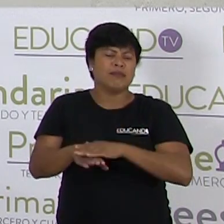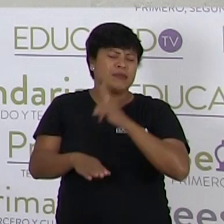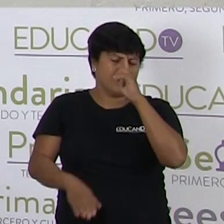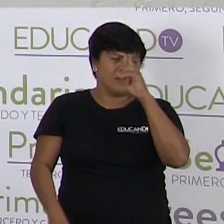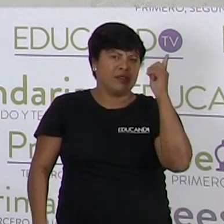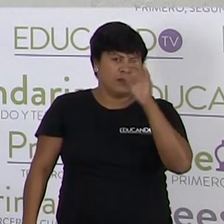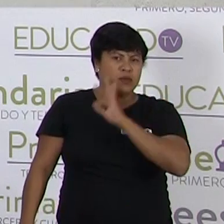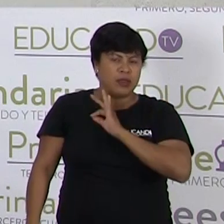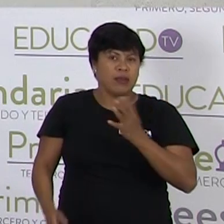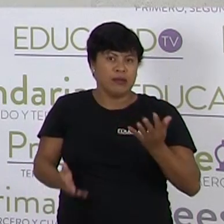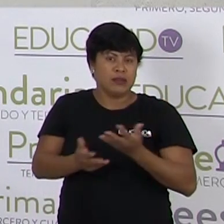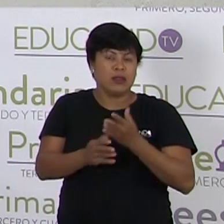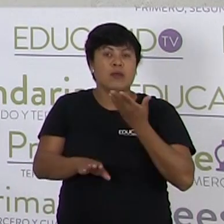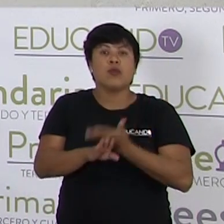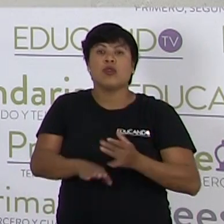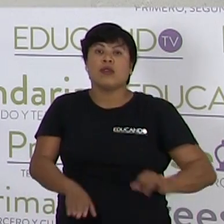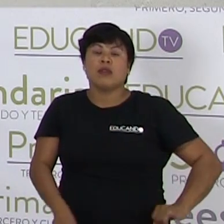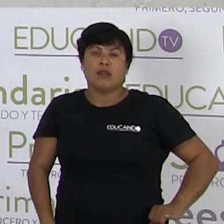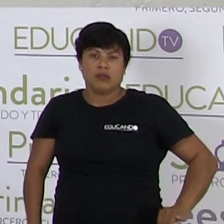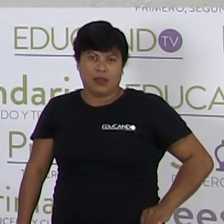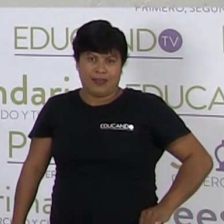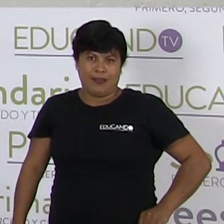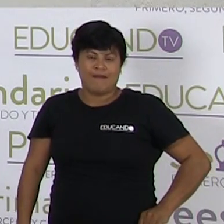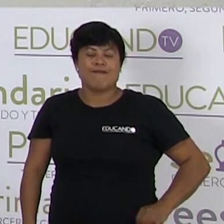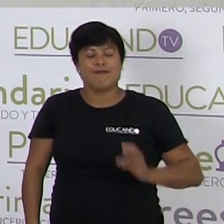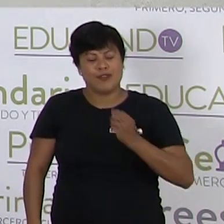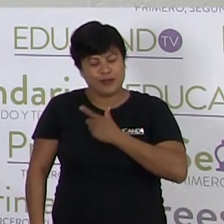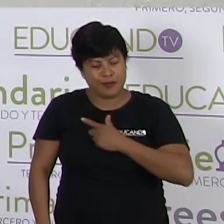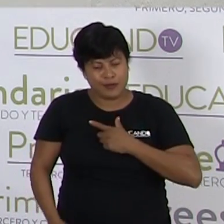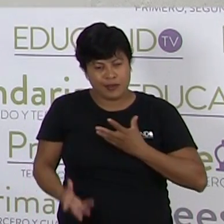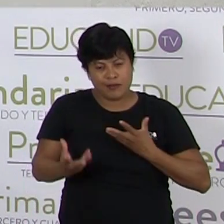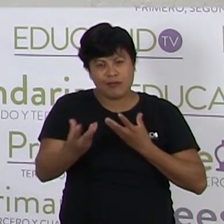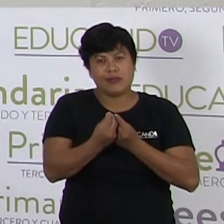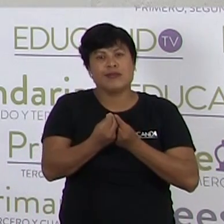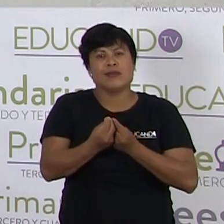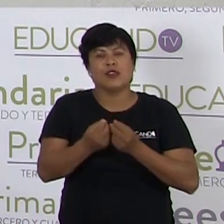fácil, además de muy interesante. Me dio mucho gusto estar